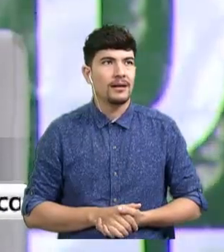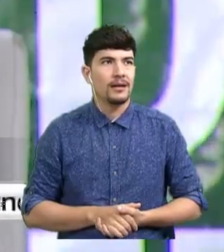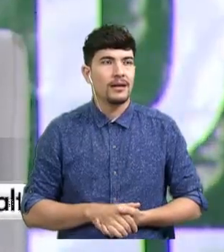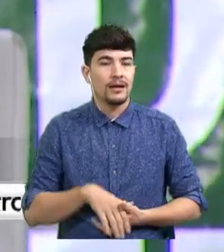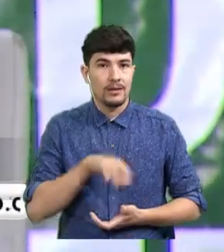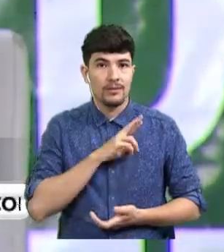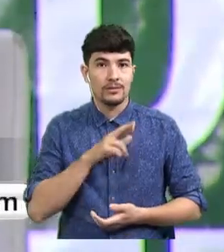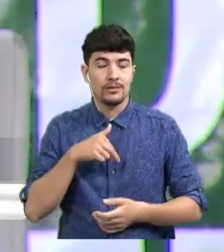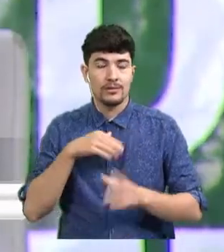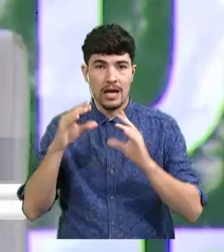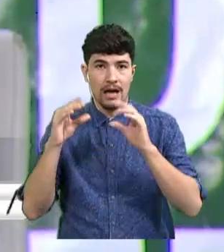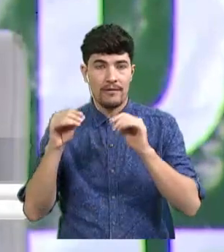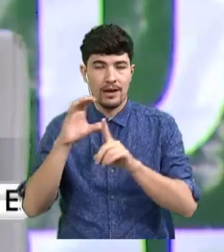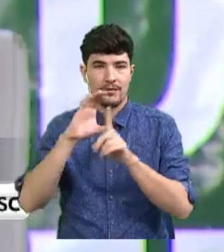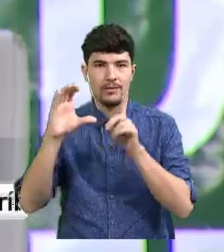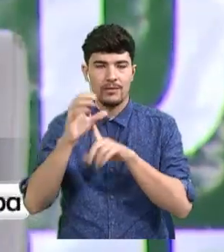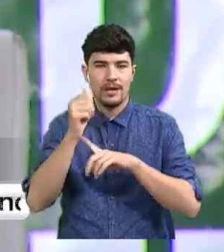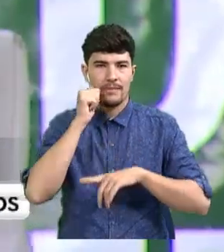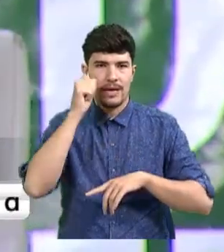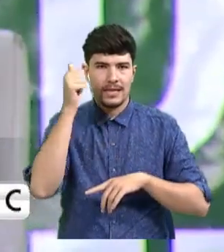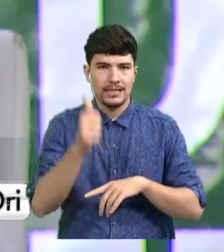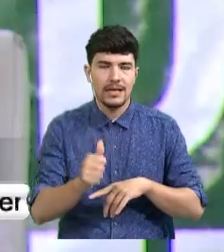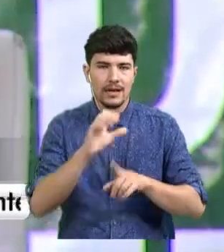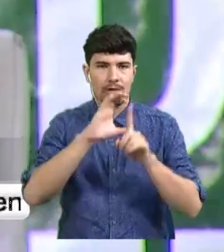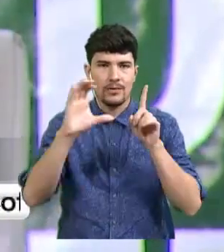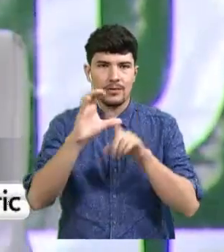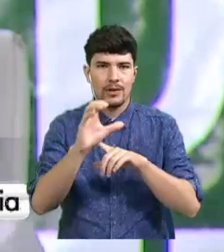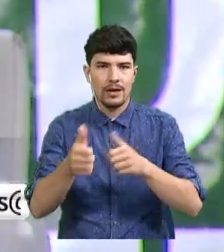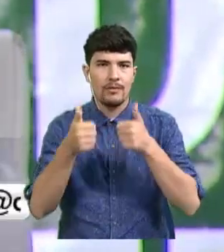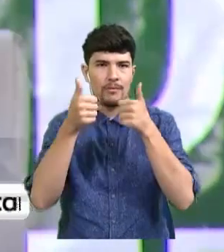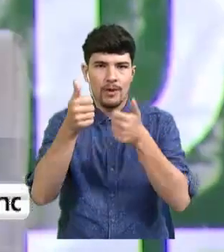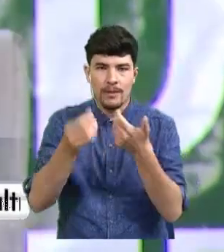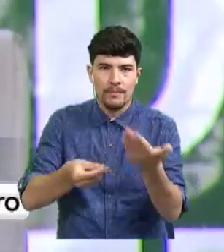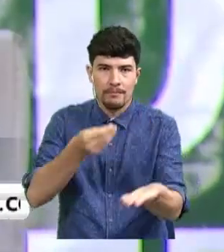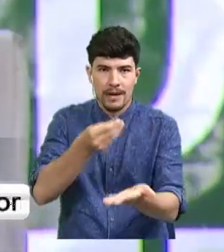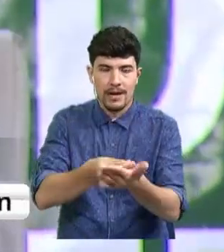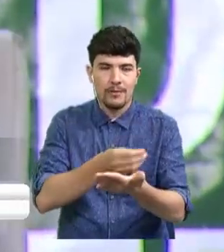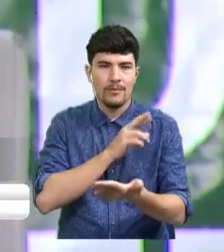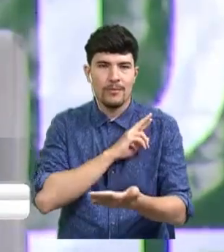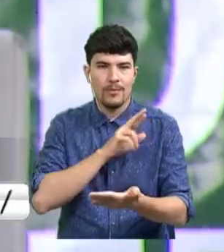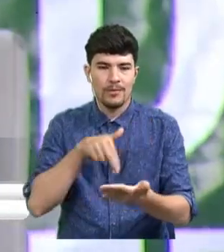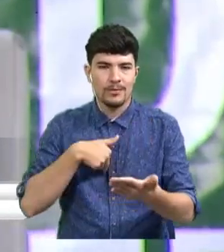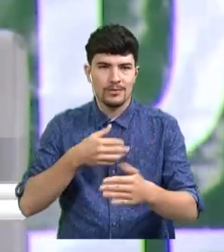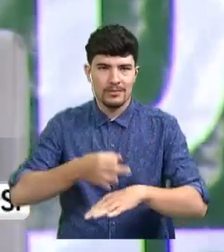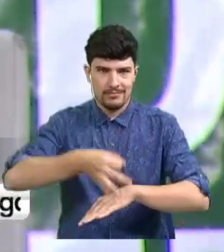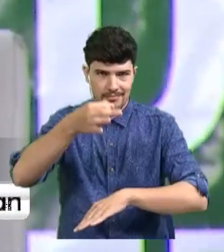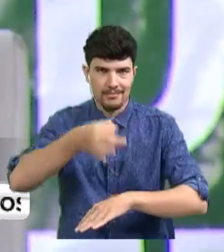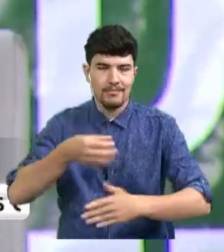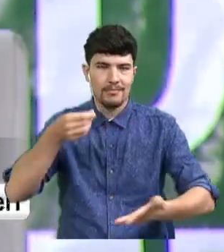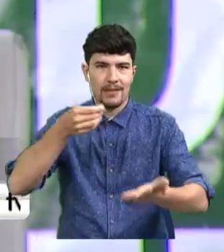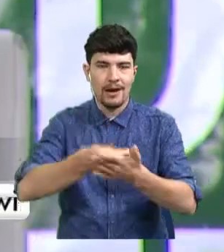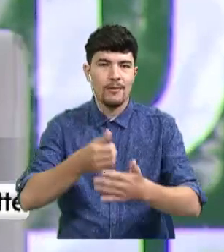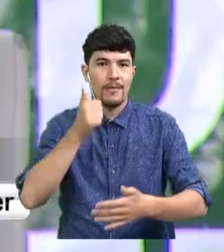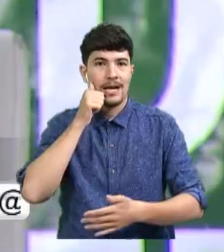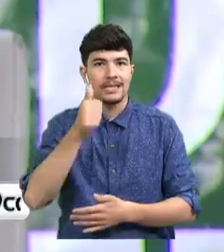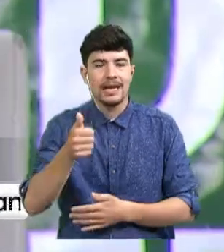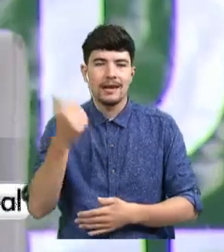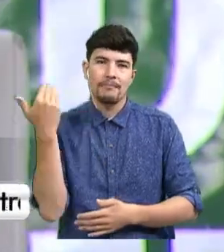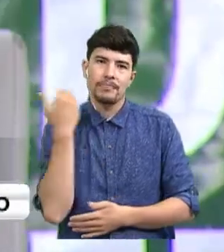cultura, mañana se nos vence la cultura del buen pago, la Así cultura es. De ser cumplido. Mañana vence el descuento